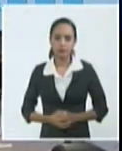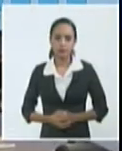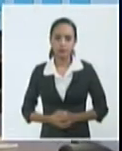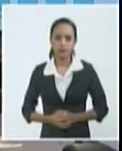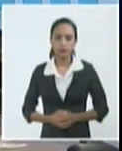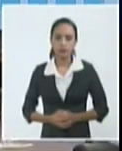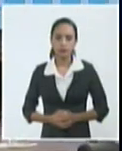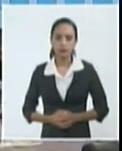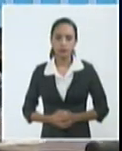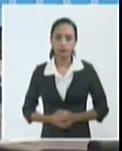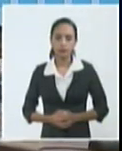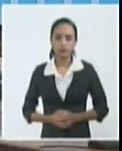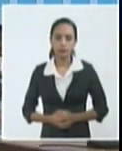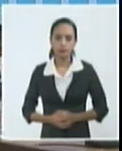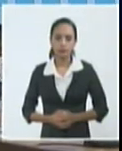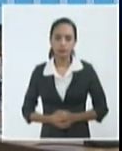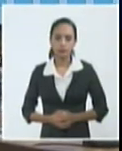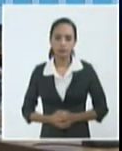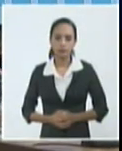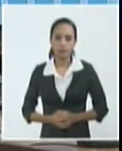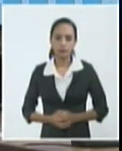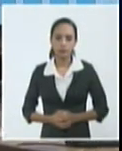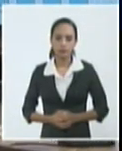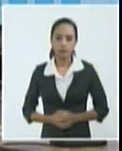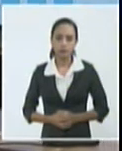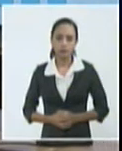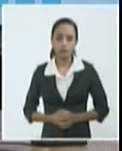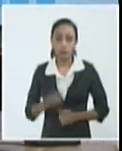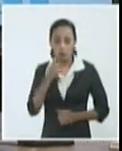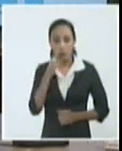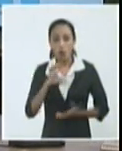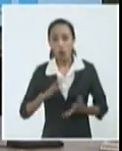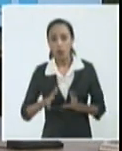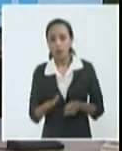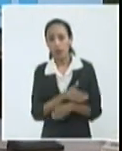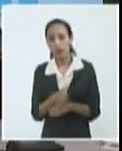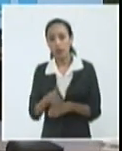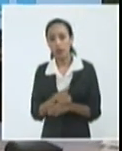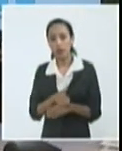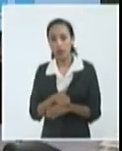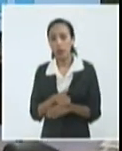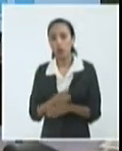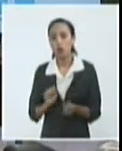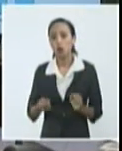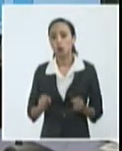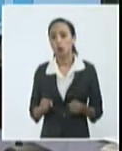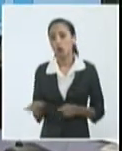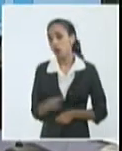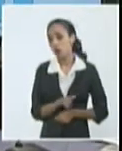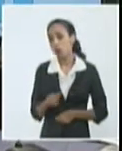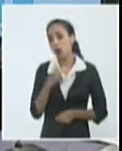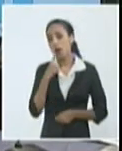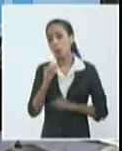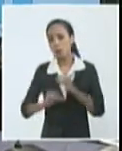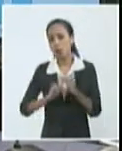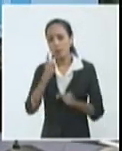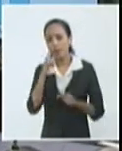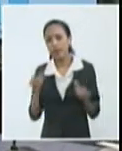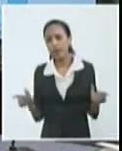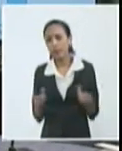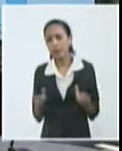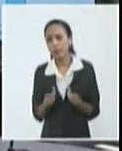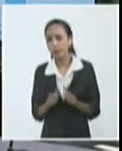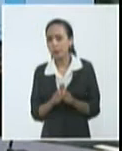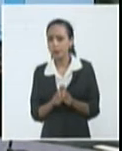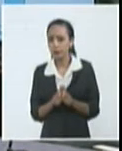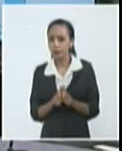de representar ese control que vamos teniendo por la pandemia. De igual manera han ido disminuyendo, han ido disminuyendo las